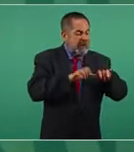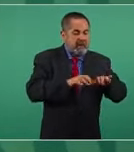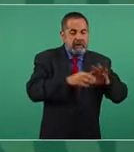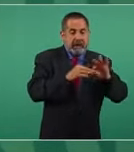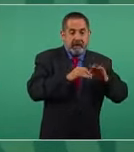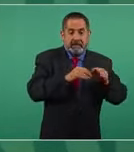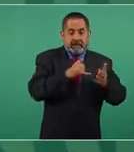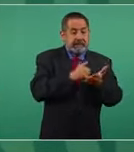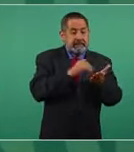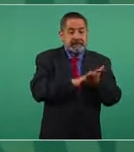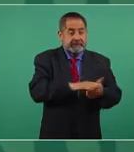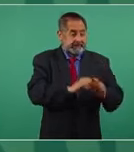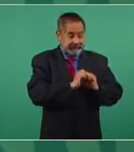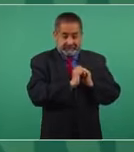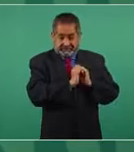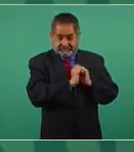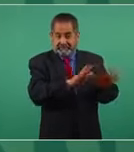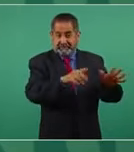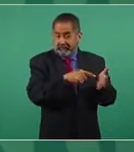que publica,